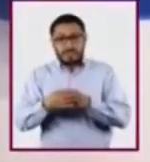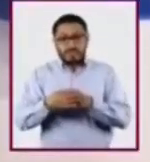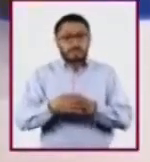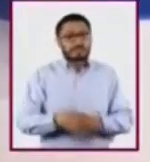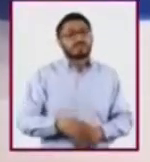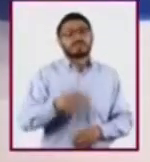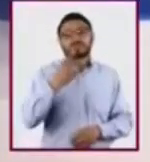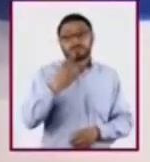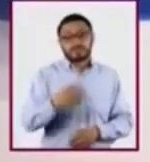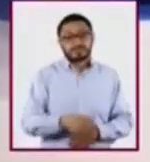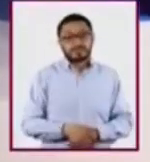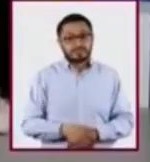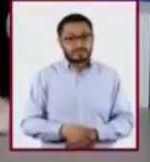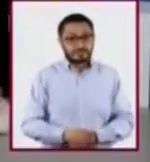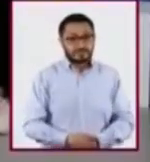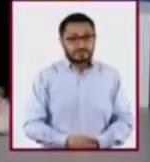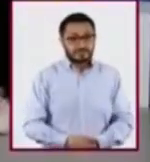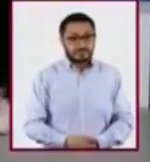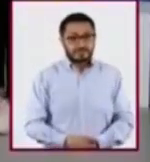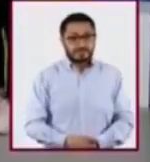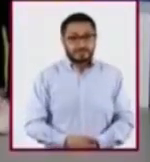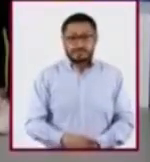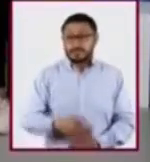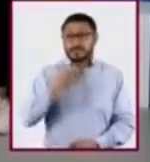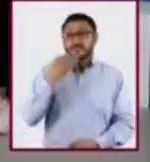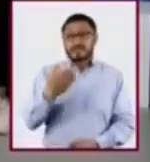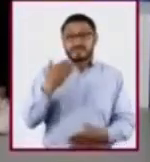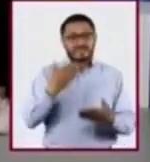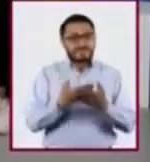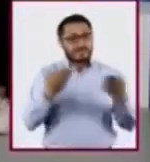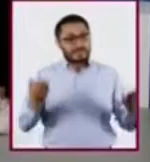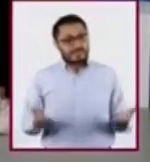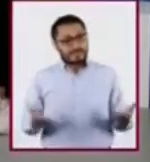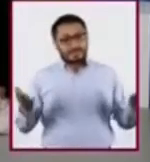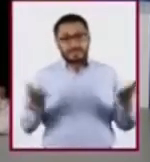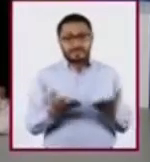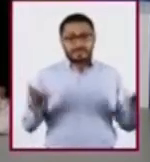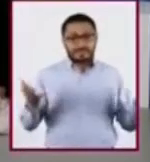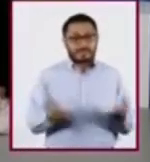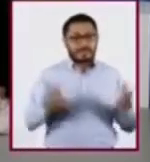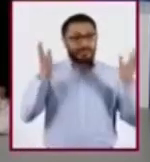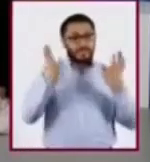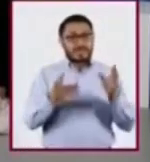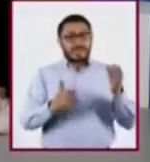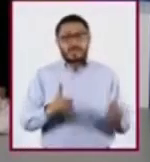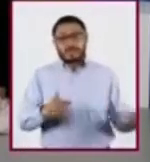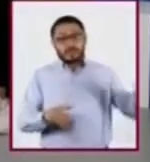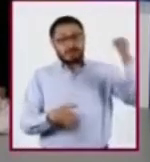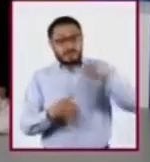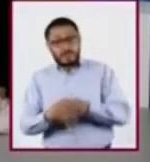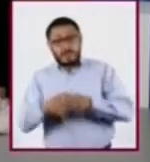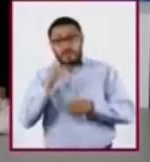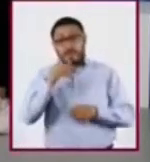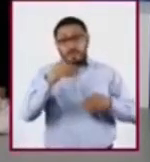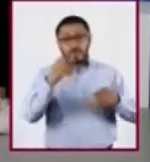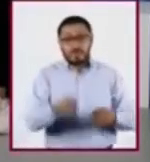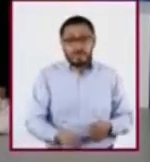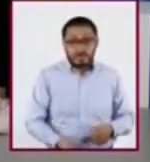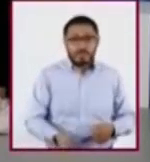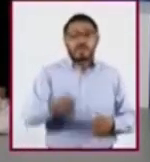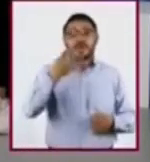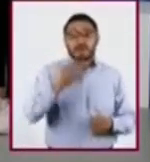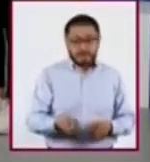Bien. Tres. Muy bien, ahora vamos a realizar, ya encestada la ficha, lo van a lanzar y lo van a